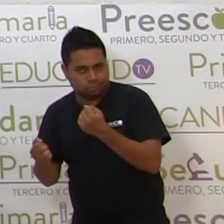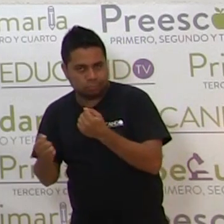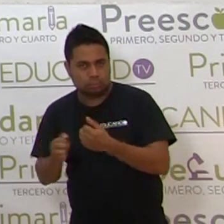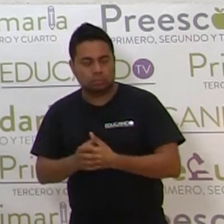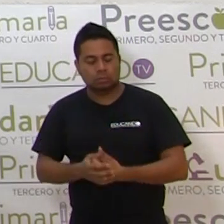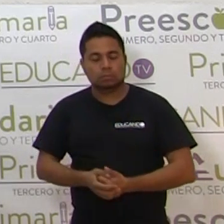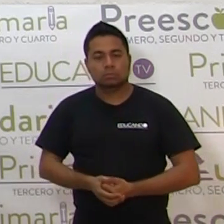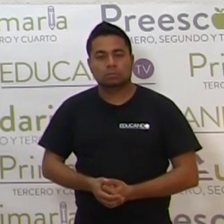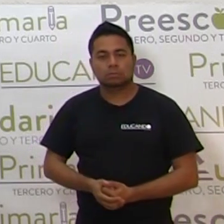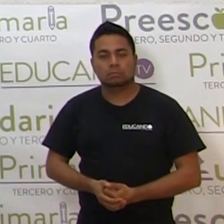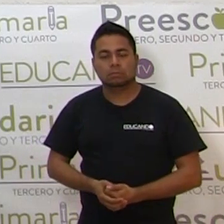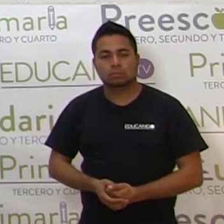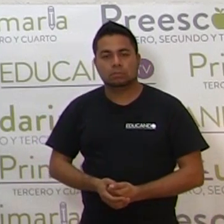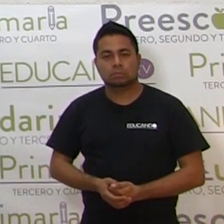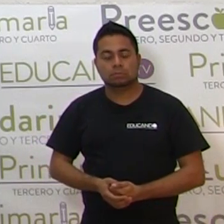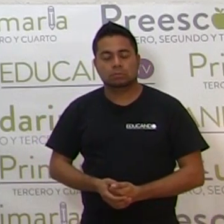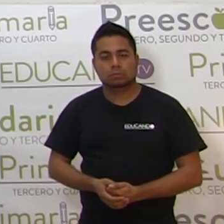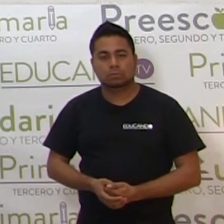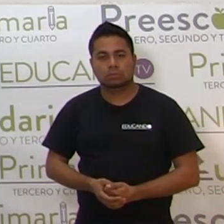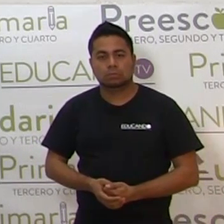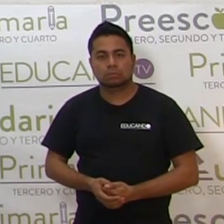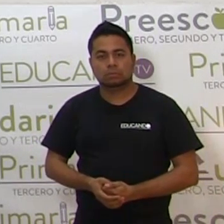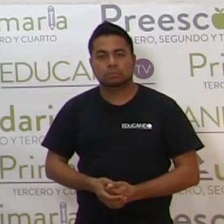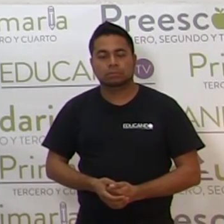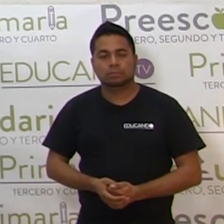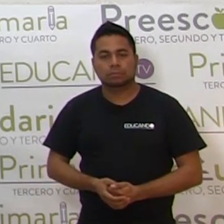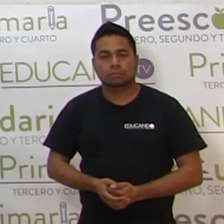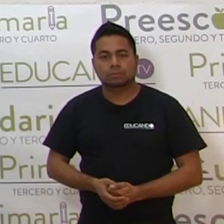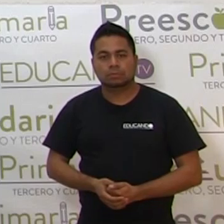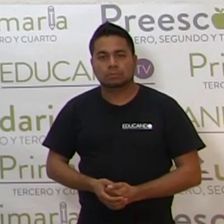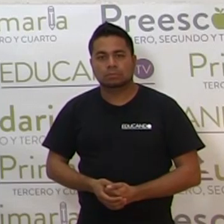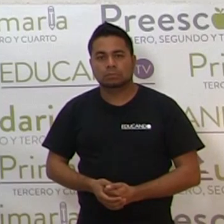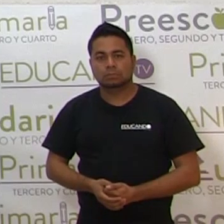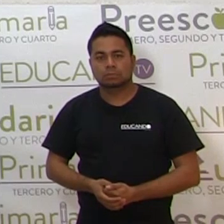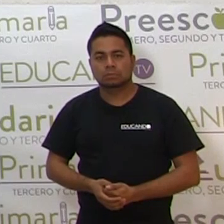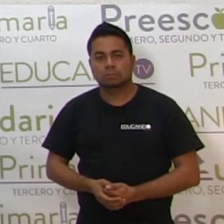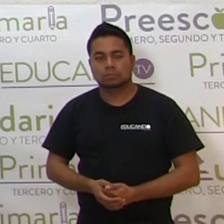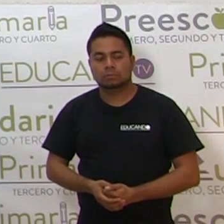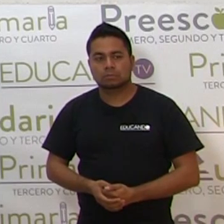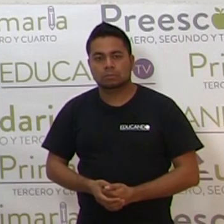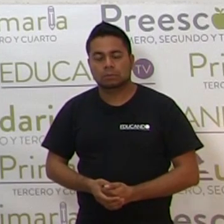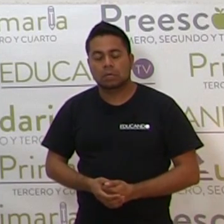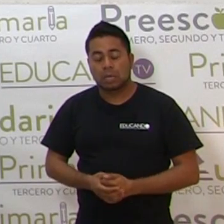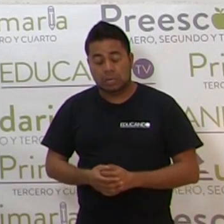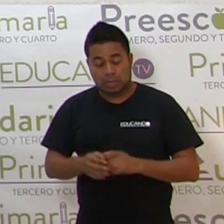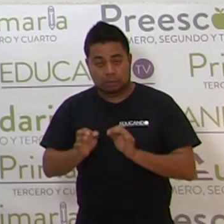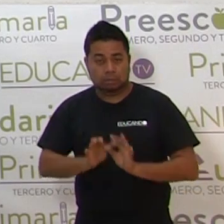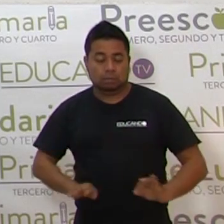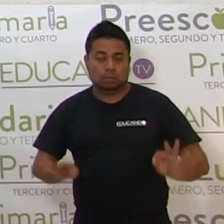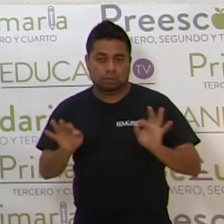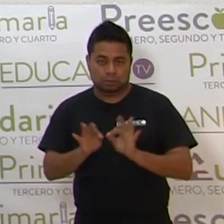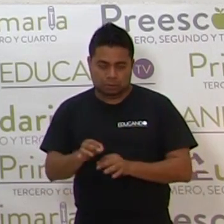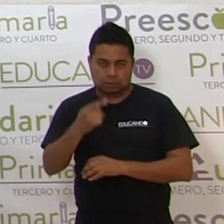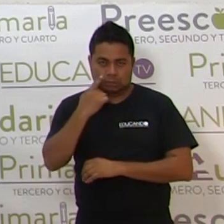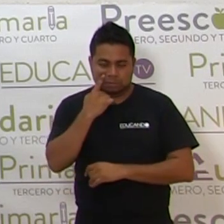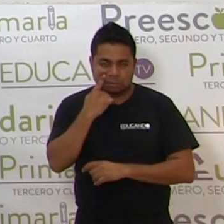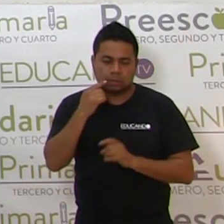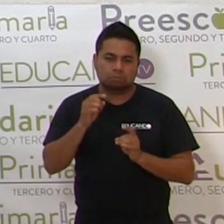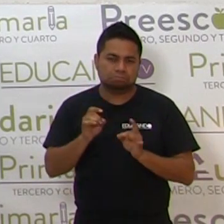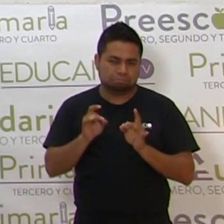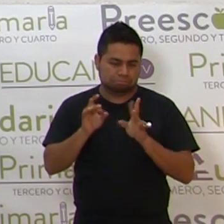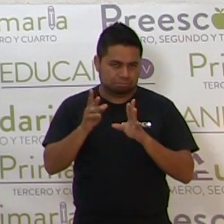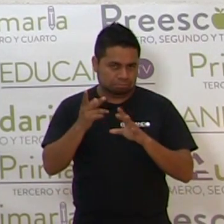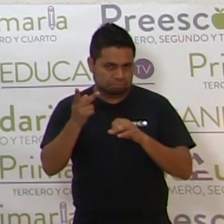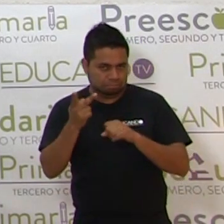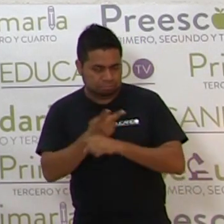Bien. Ahora, importante lo siguiente. ¿Qué va a pasar si en lugar